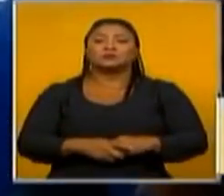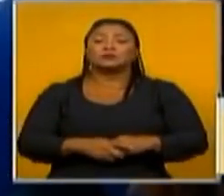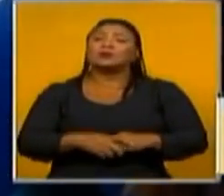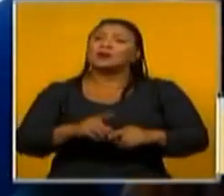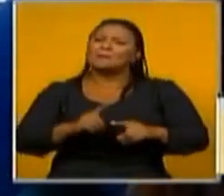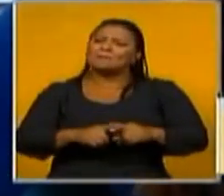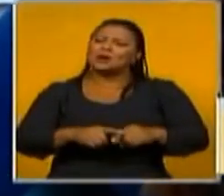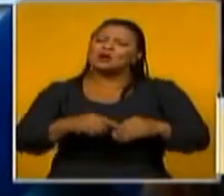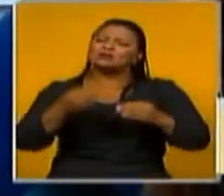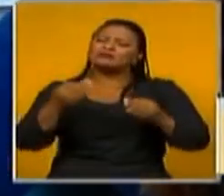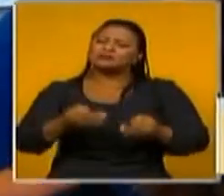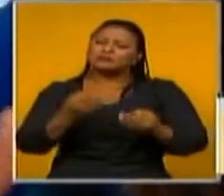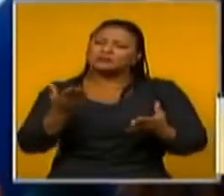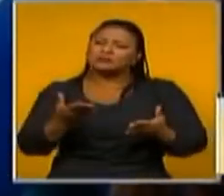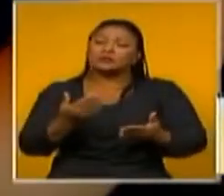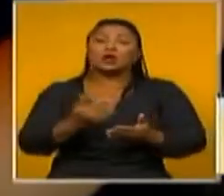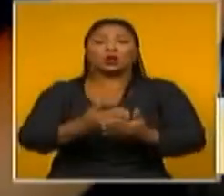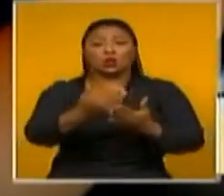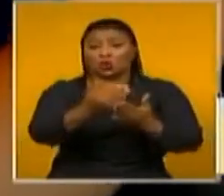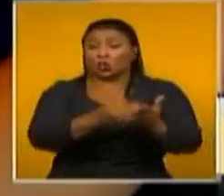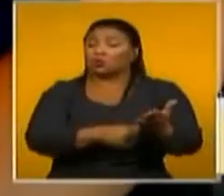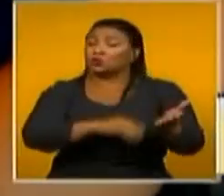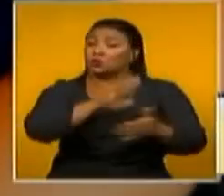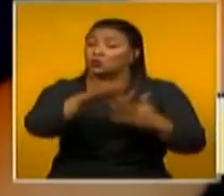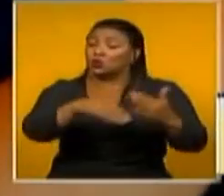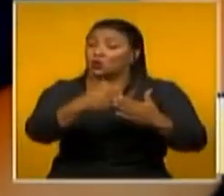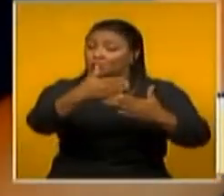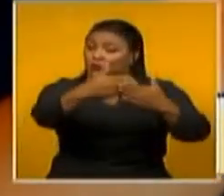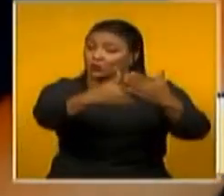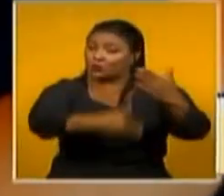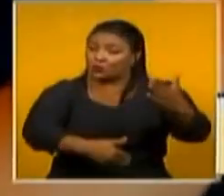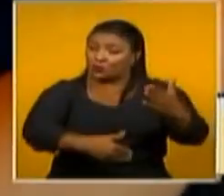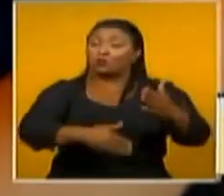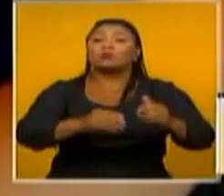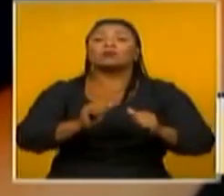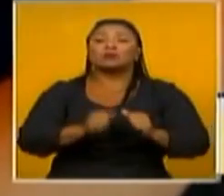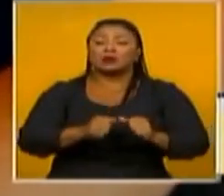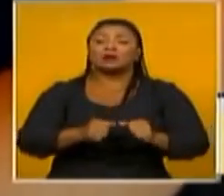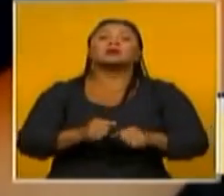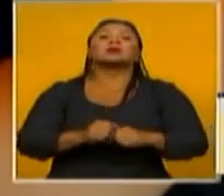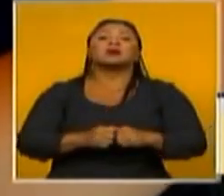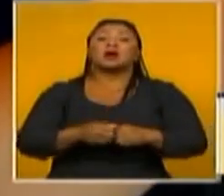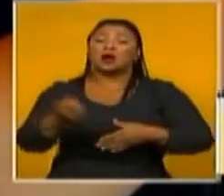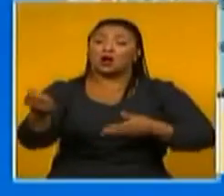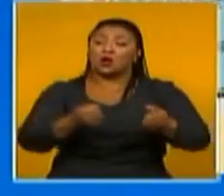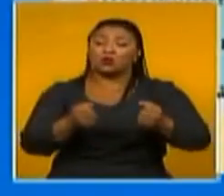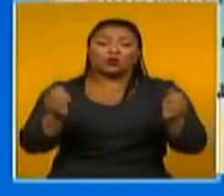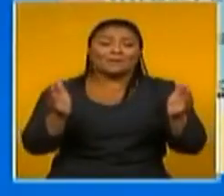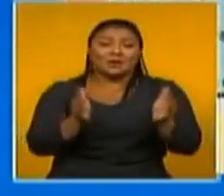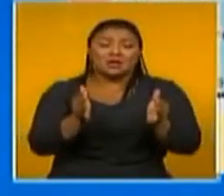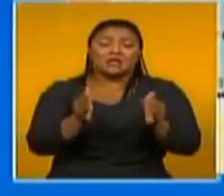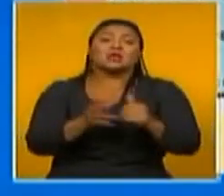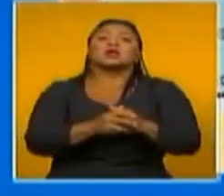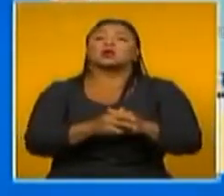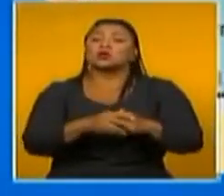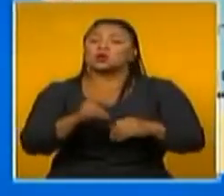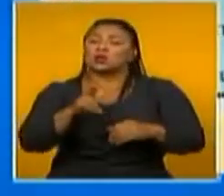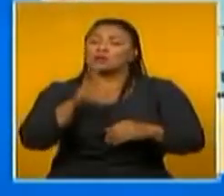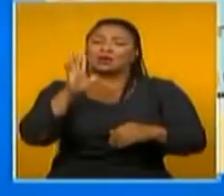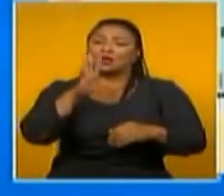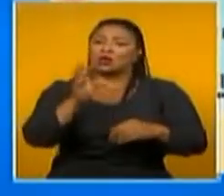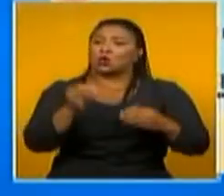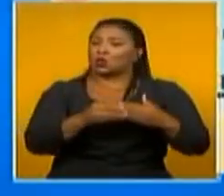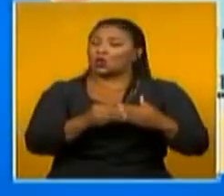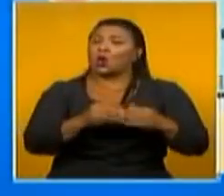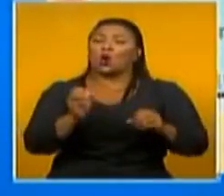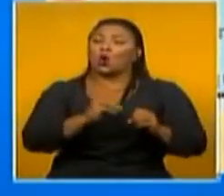es pidiendo los documentos que pedimos normalmente, una garantía por autos pequeños de $1,500 y por autos grandes